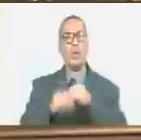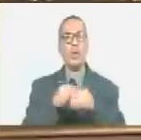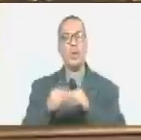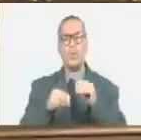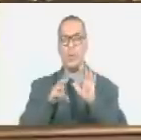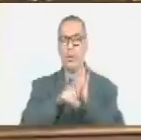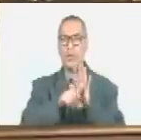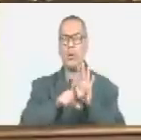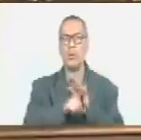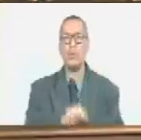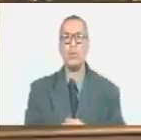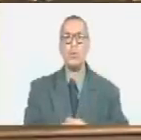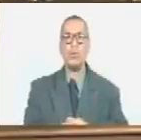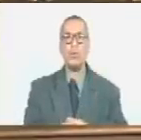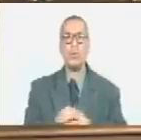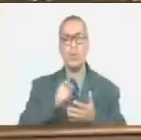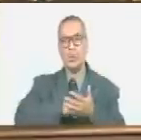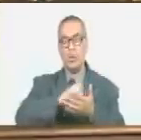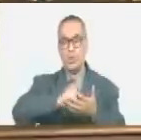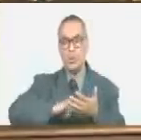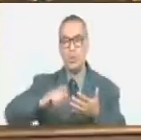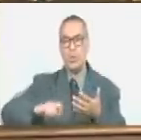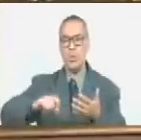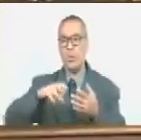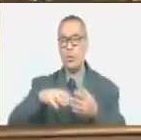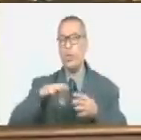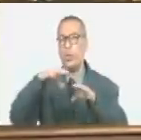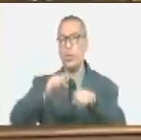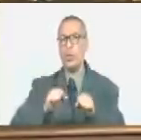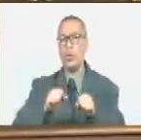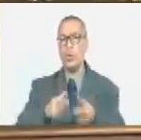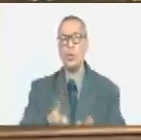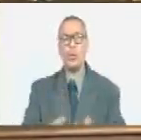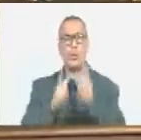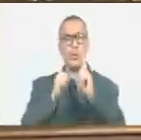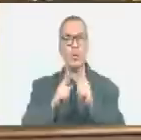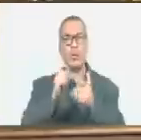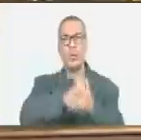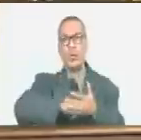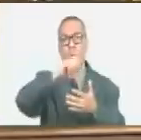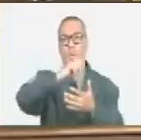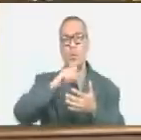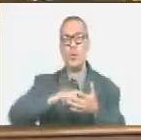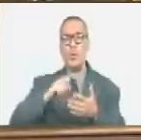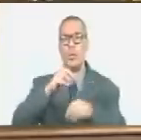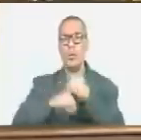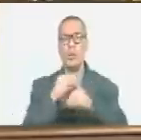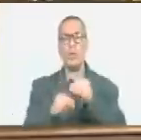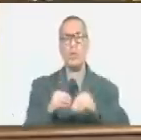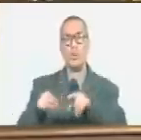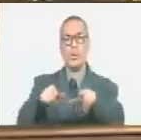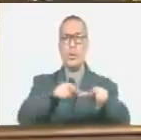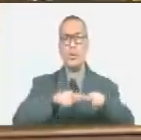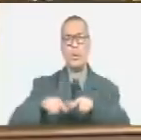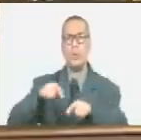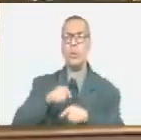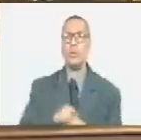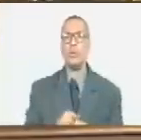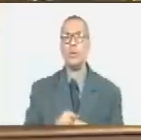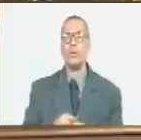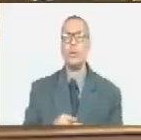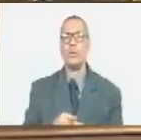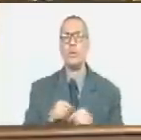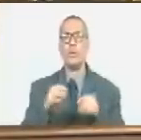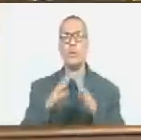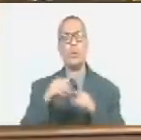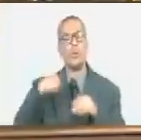la ley. Los contratos de enajenación serán autorizados y suscritos por la Procuraduría General de la República.